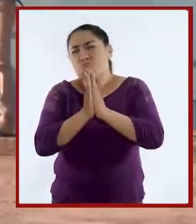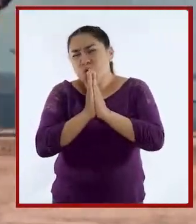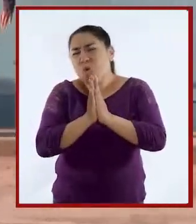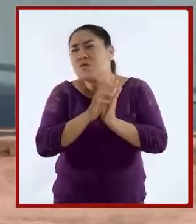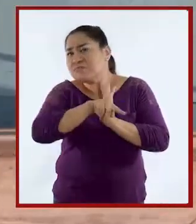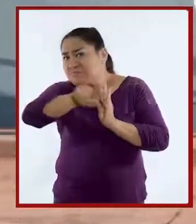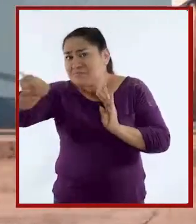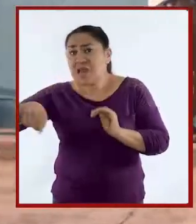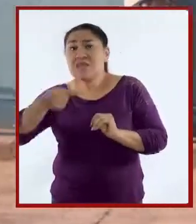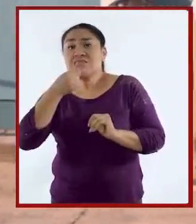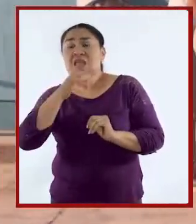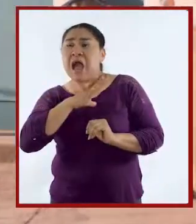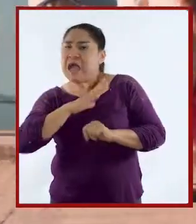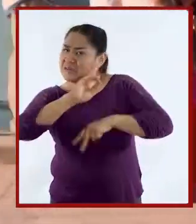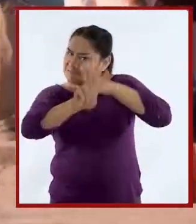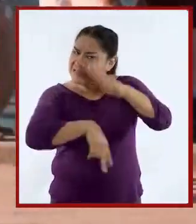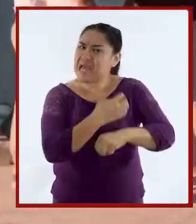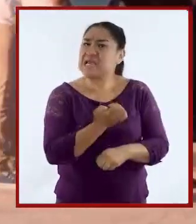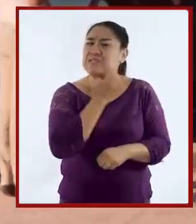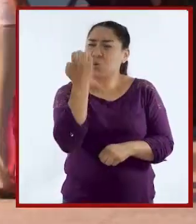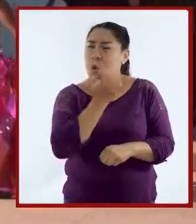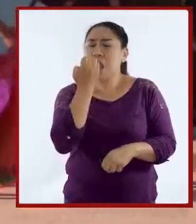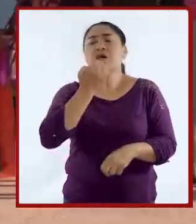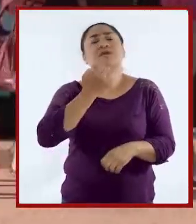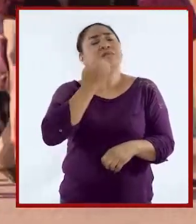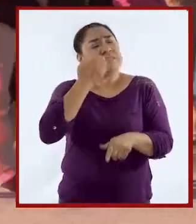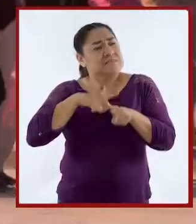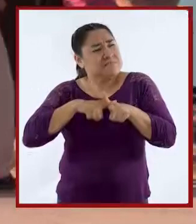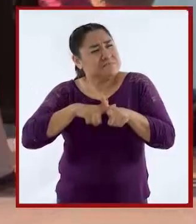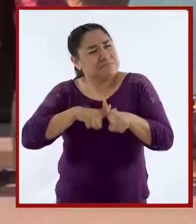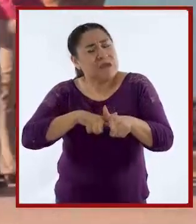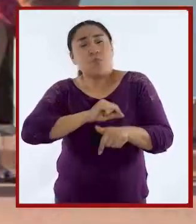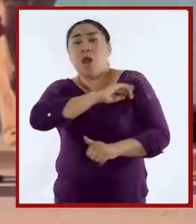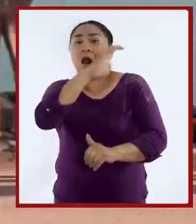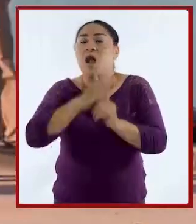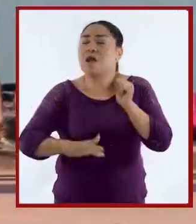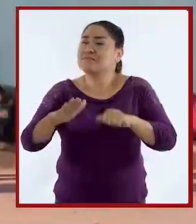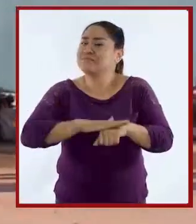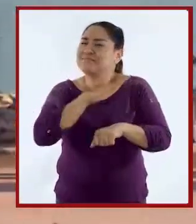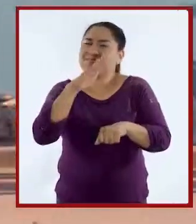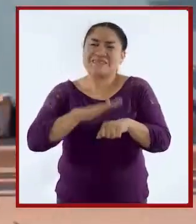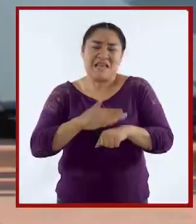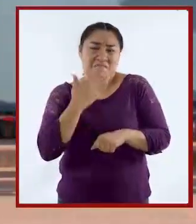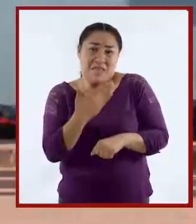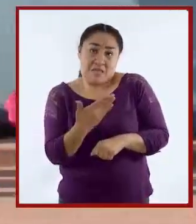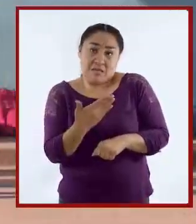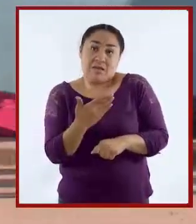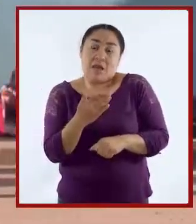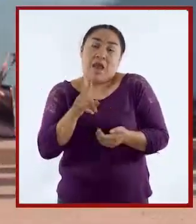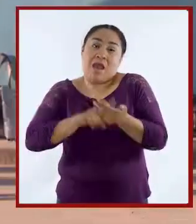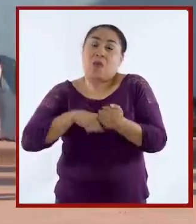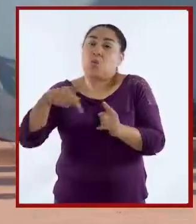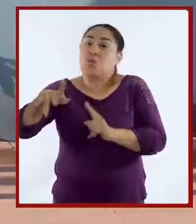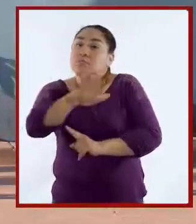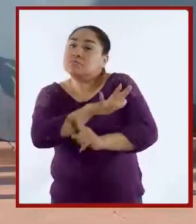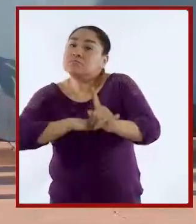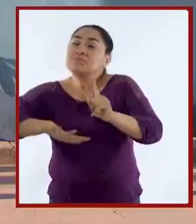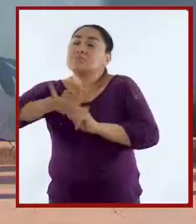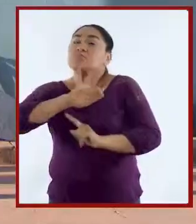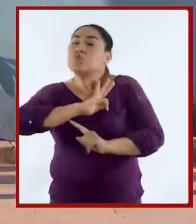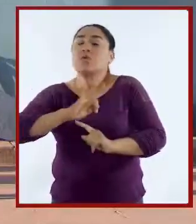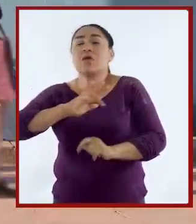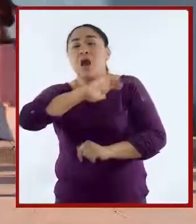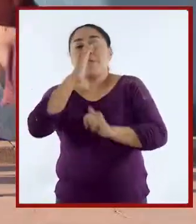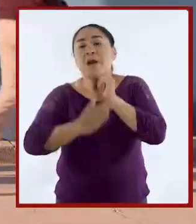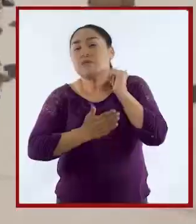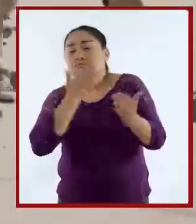manden esos niños a la escuela, permanezcan y terminen lo más exitosamente posible dentro de su entorno su